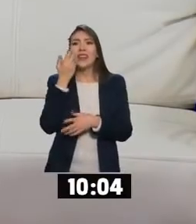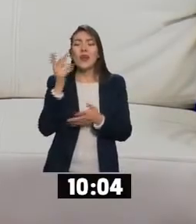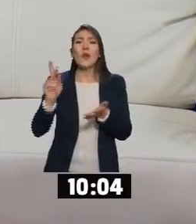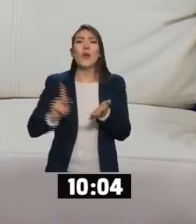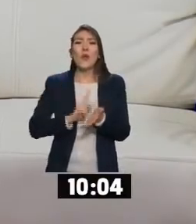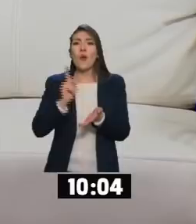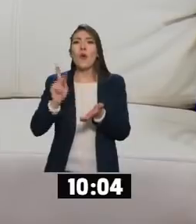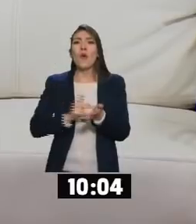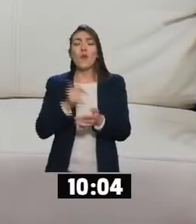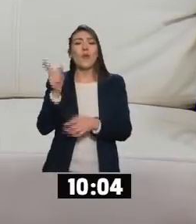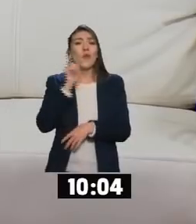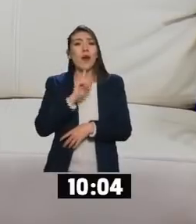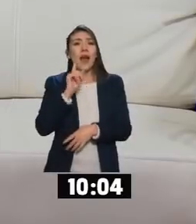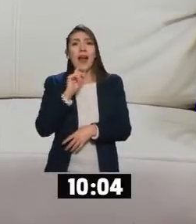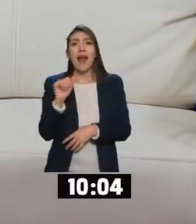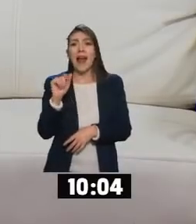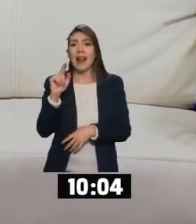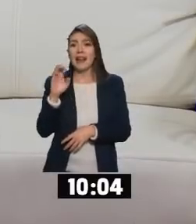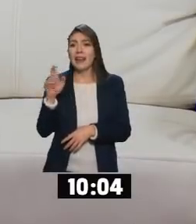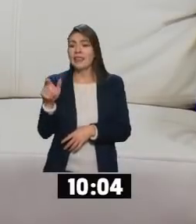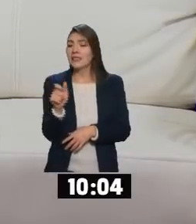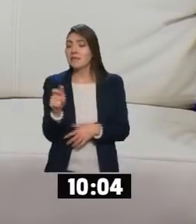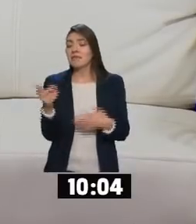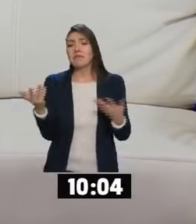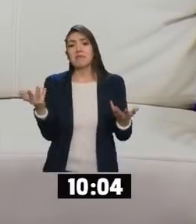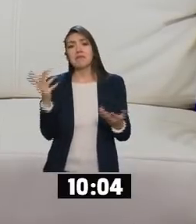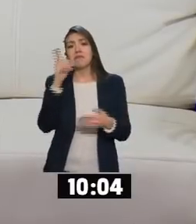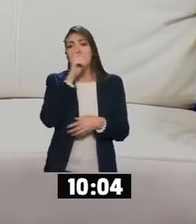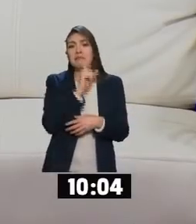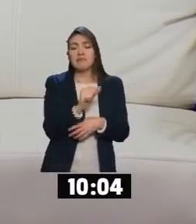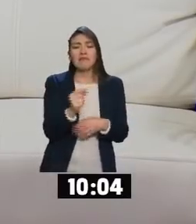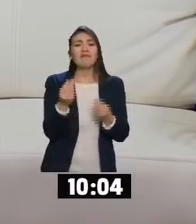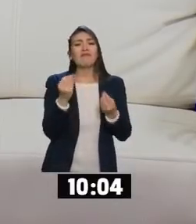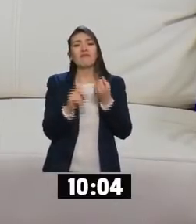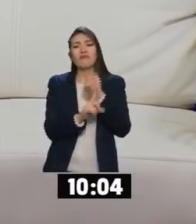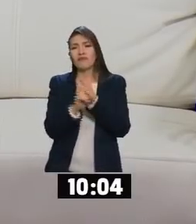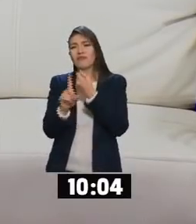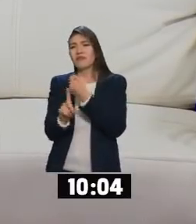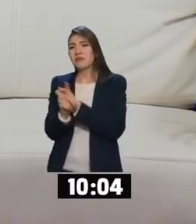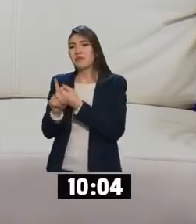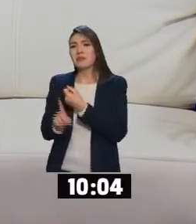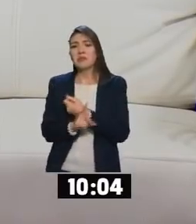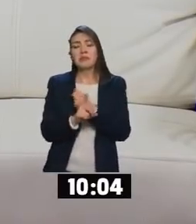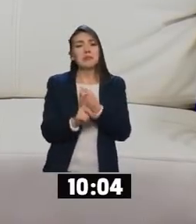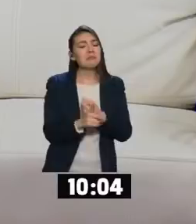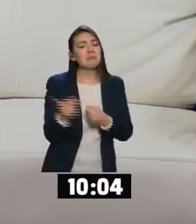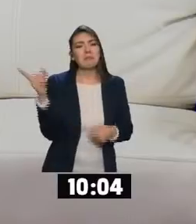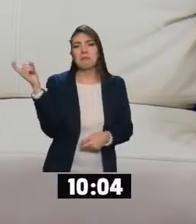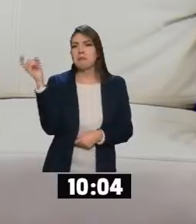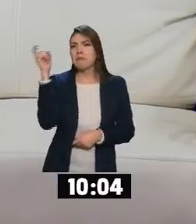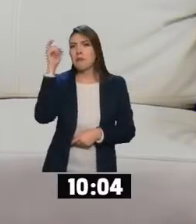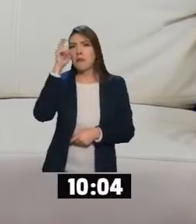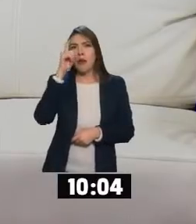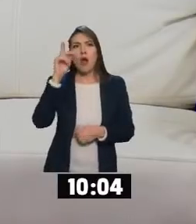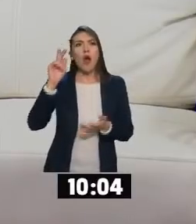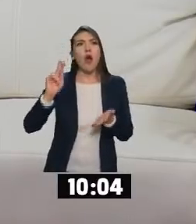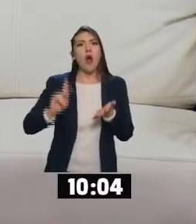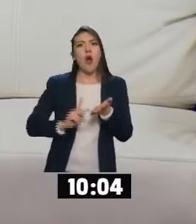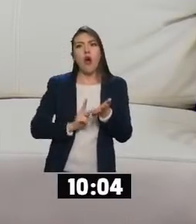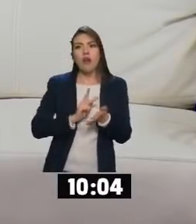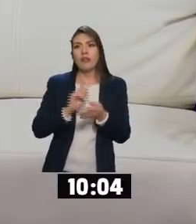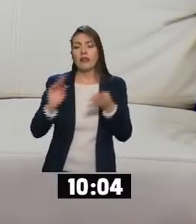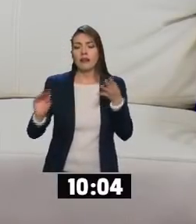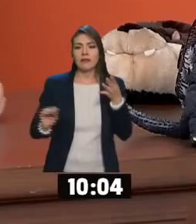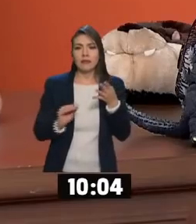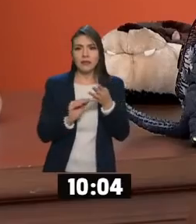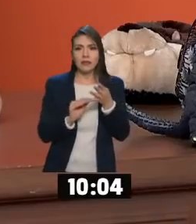Alexa. Y desafortunadamente por el deporte y por las condiciones y por muchas cosas, va a ser muy complicado verla para varias